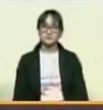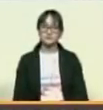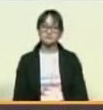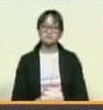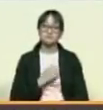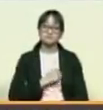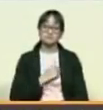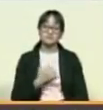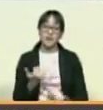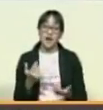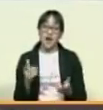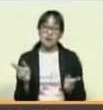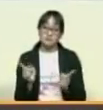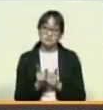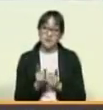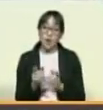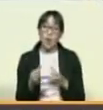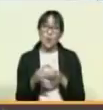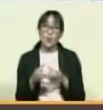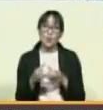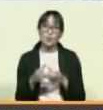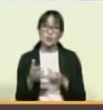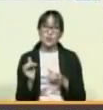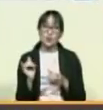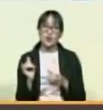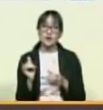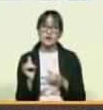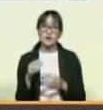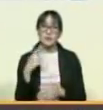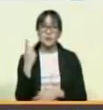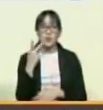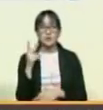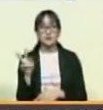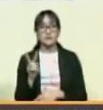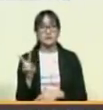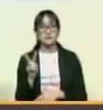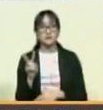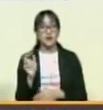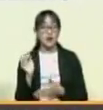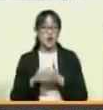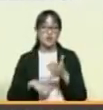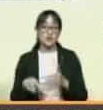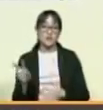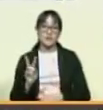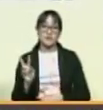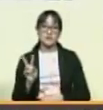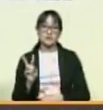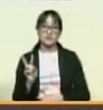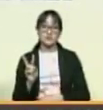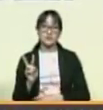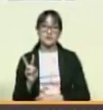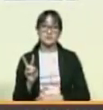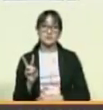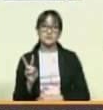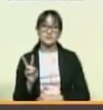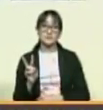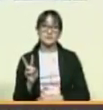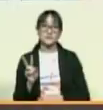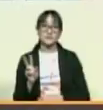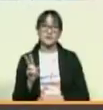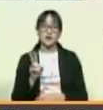lamentablemente hay un pequeño grupo y un pequeño sector de la política venezolana que ya no está en Venezuela, sino que